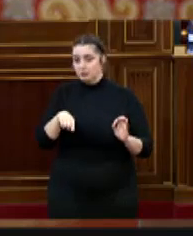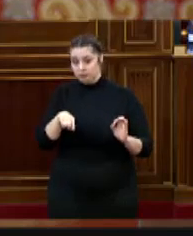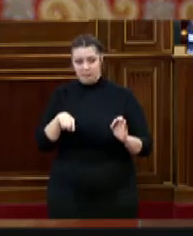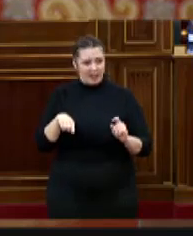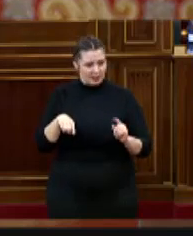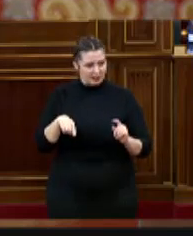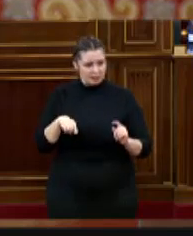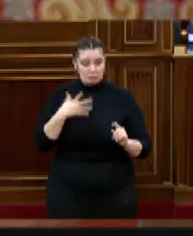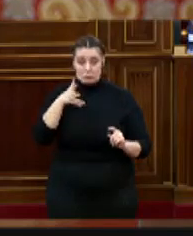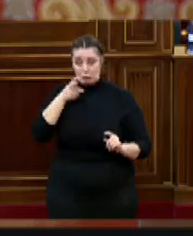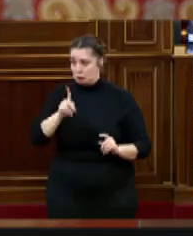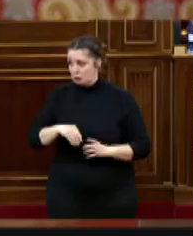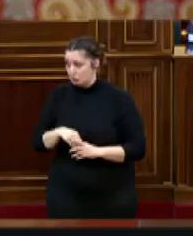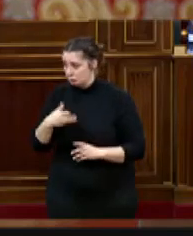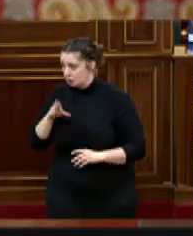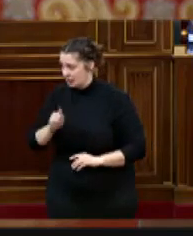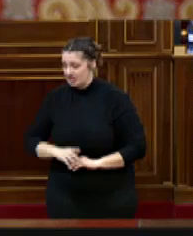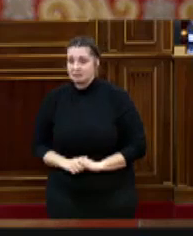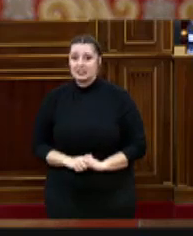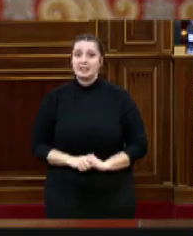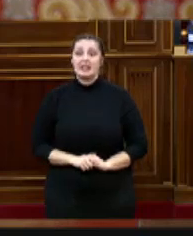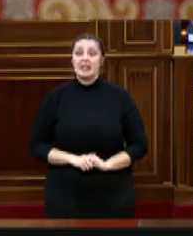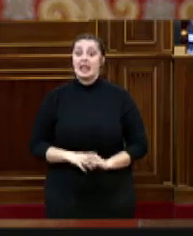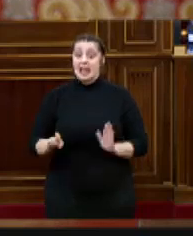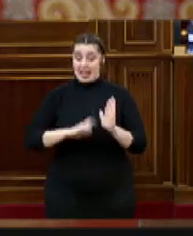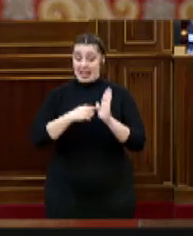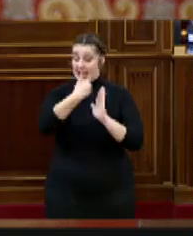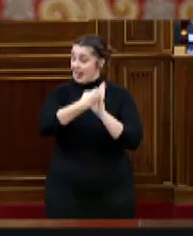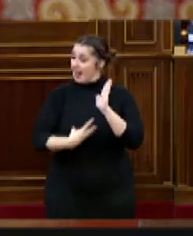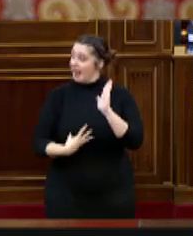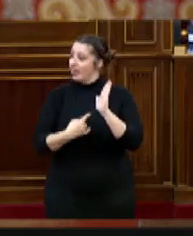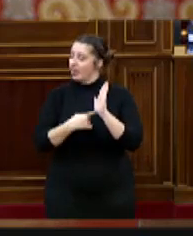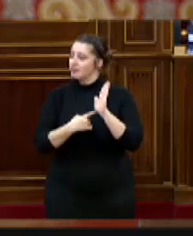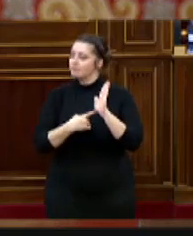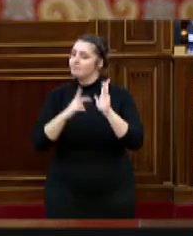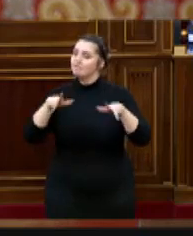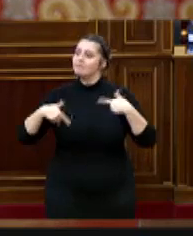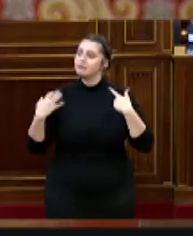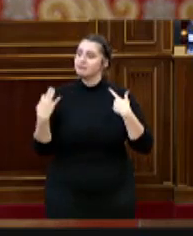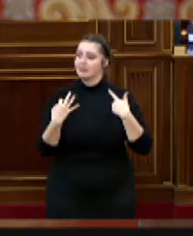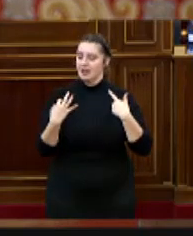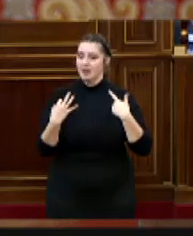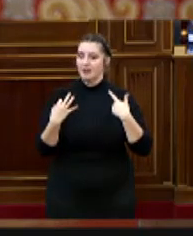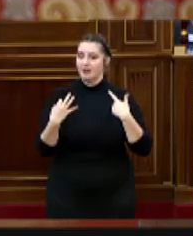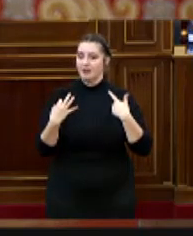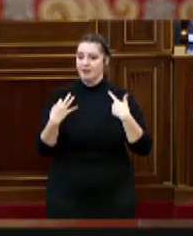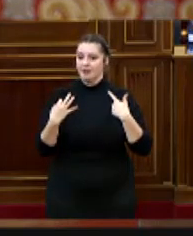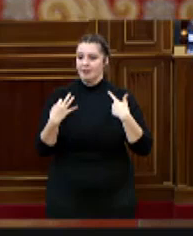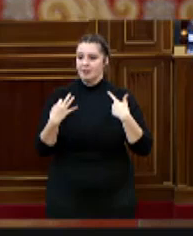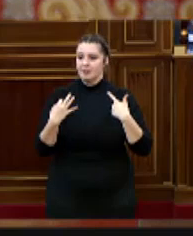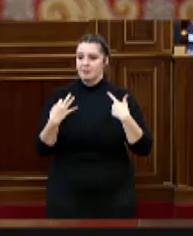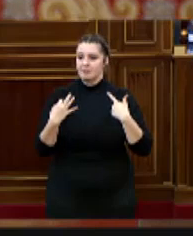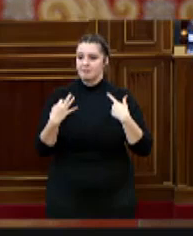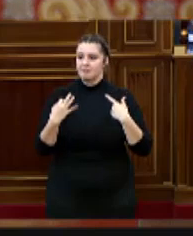Europa la ley nos permite efectivamente en realizar